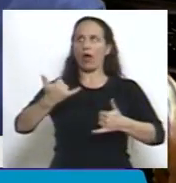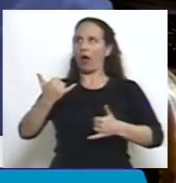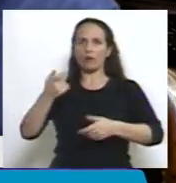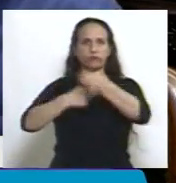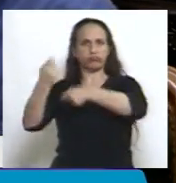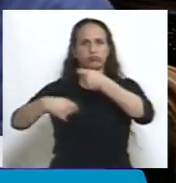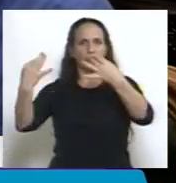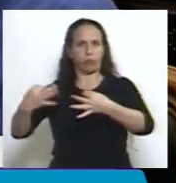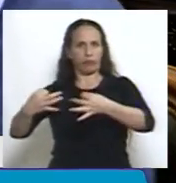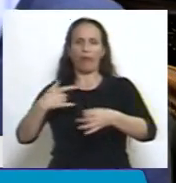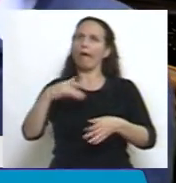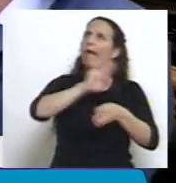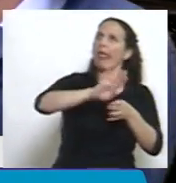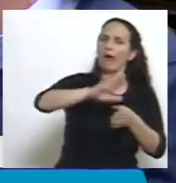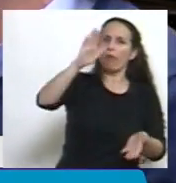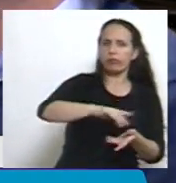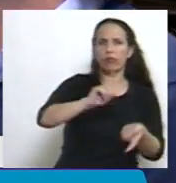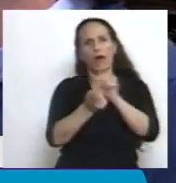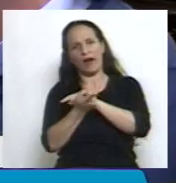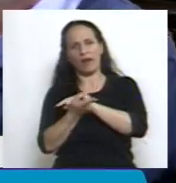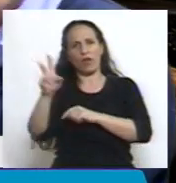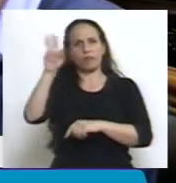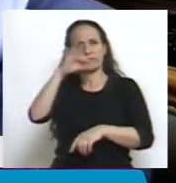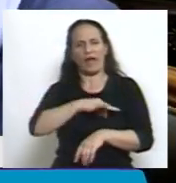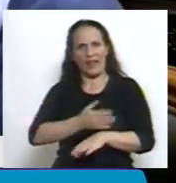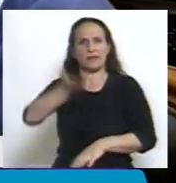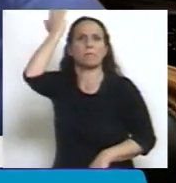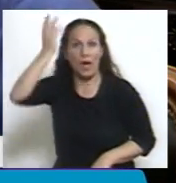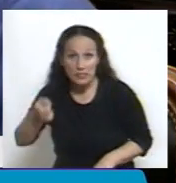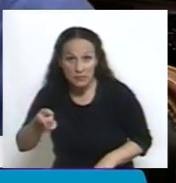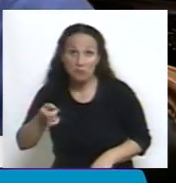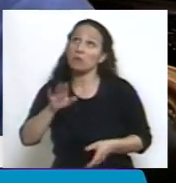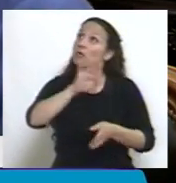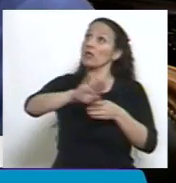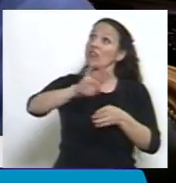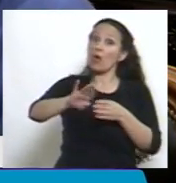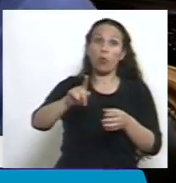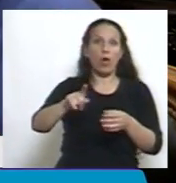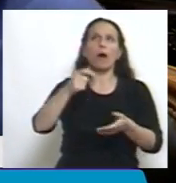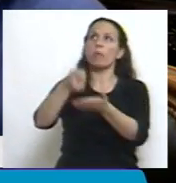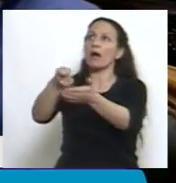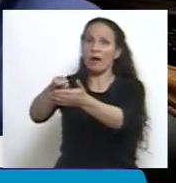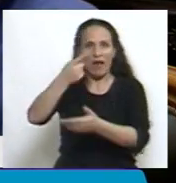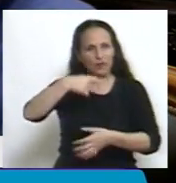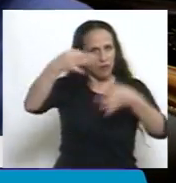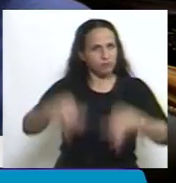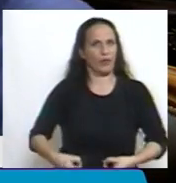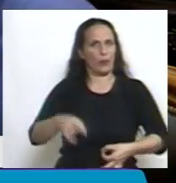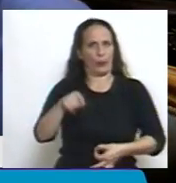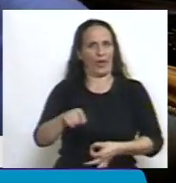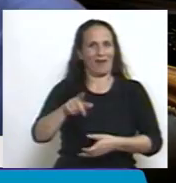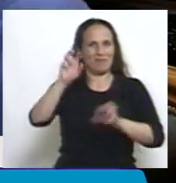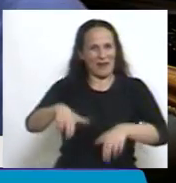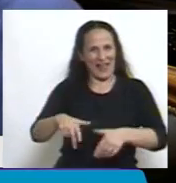teníamos déficit sino superávit, y además no estábamos pagando la deuda, que después se reestructuró bien, a pesar de los problemas actuales. En